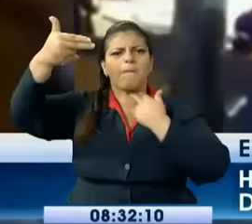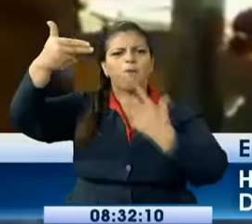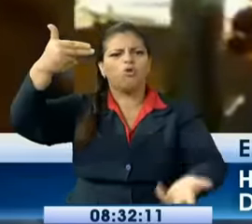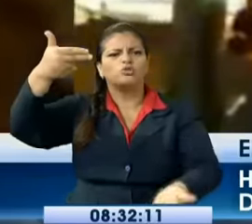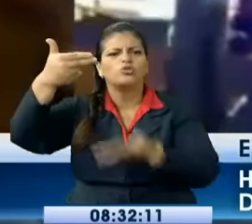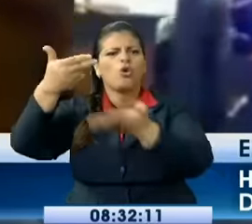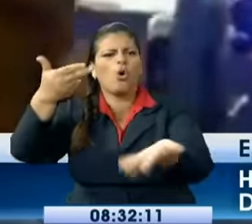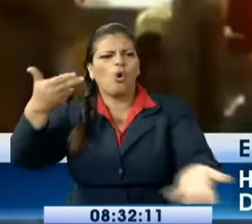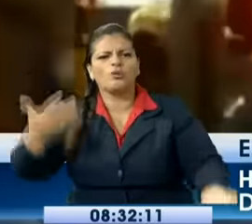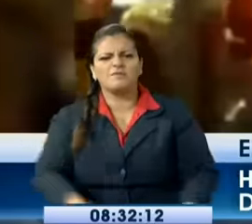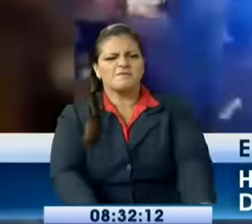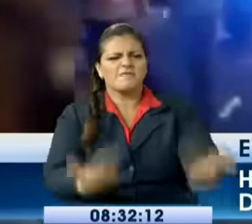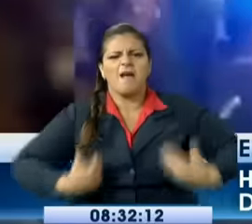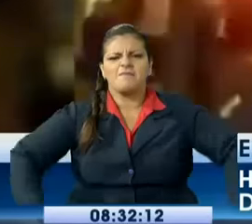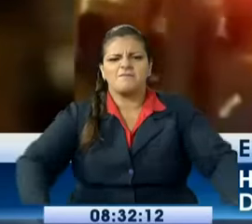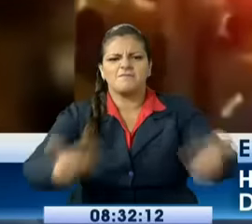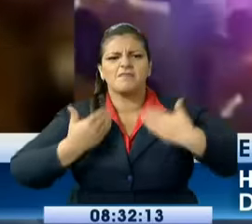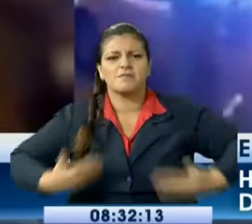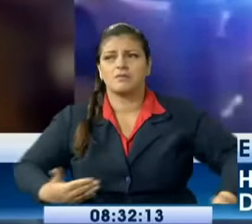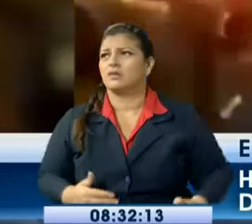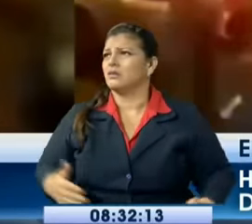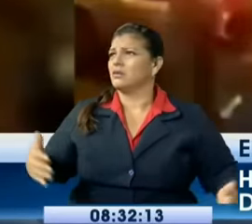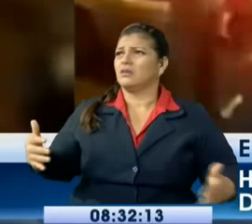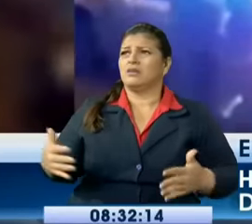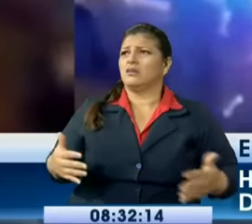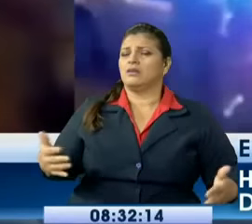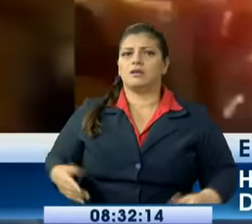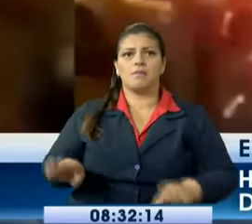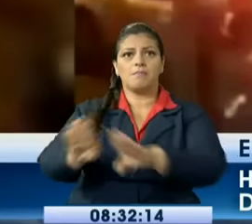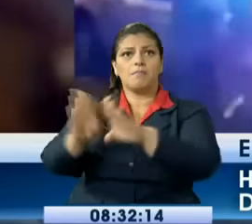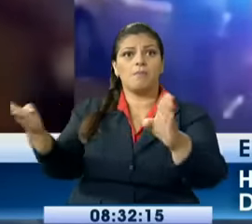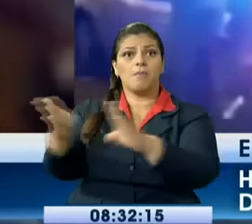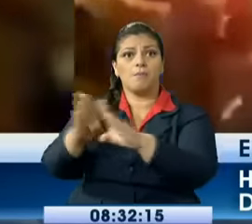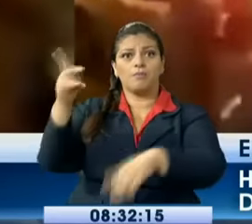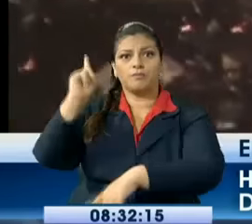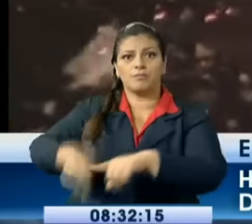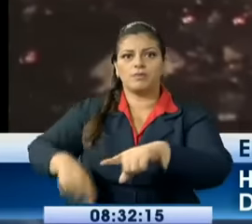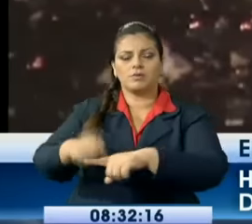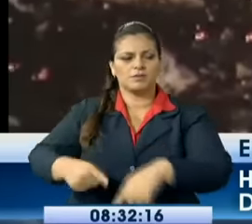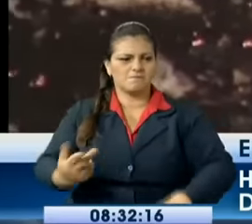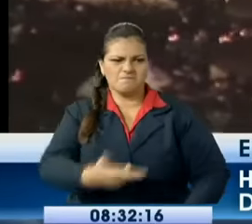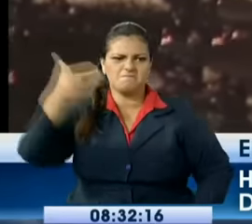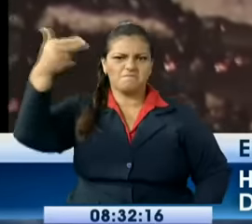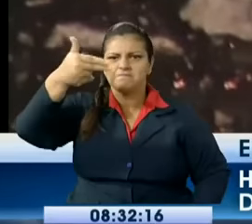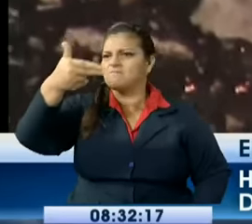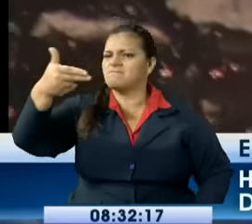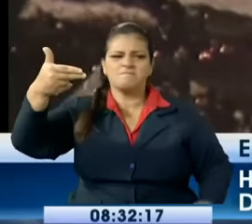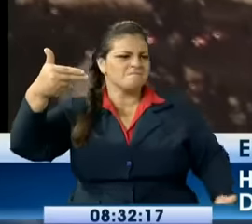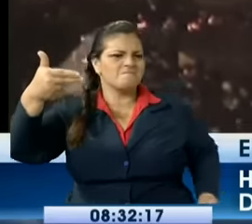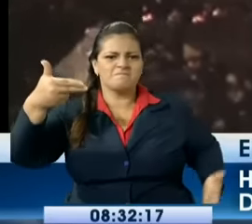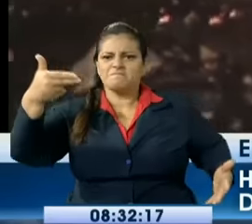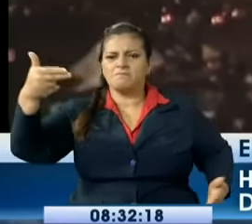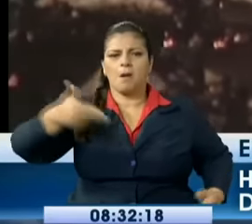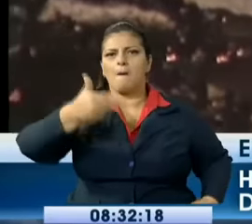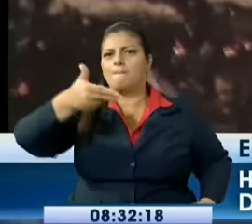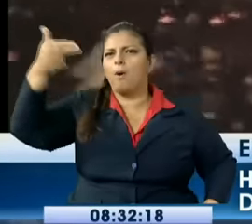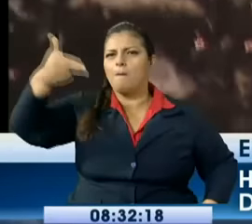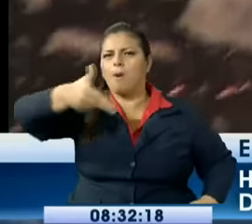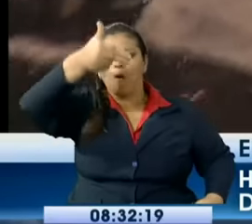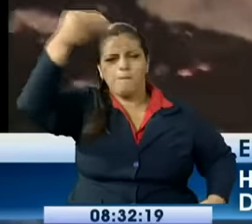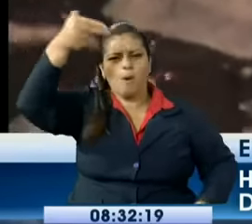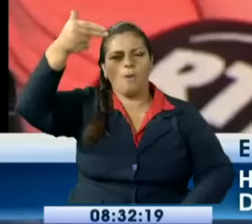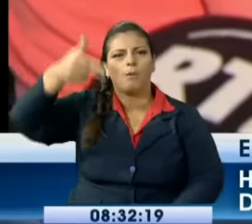quiso abrir la puerta, comenzaron a apuntar a todos los pasajeros. Y ahí comenzó el caos, pues ya. El ladrón se quiso rescatar al otro panda que lo teníamos agarrado, pues,